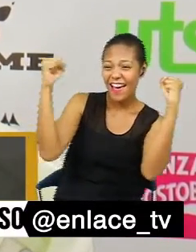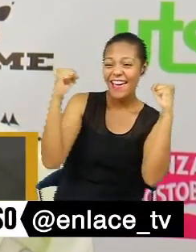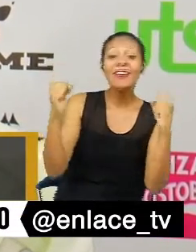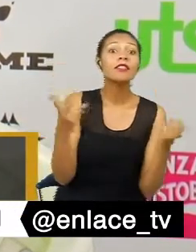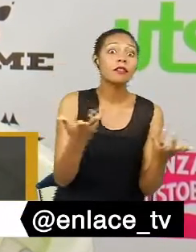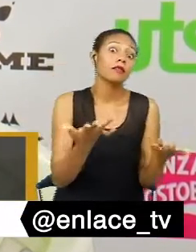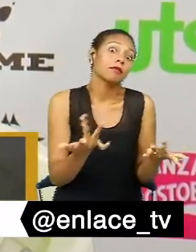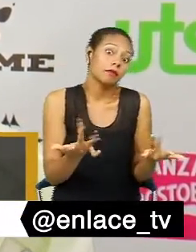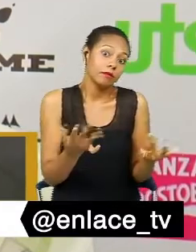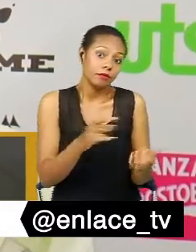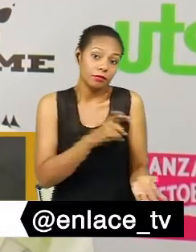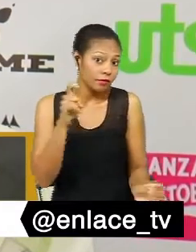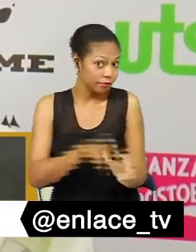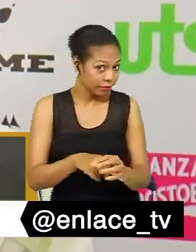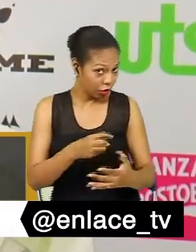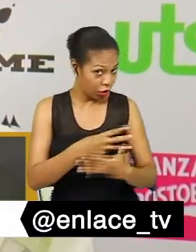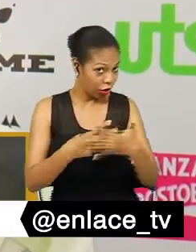atención